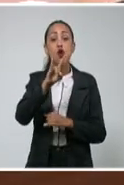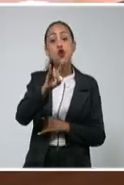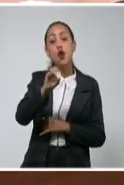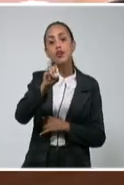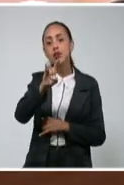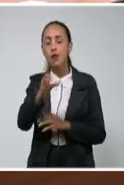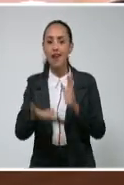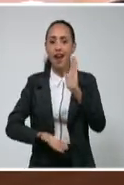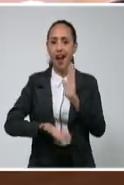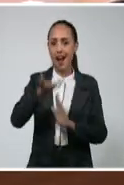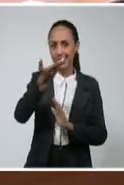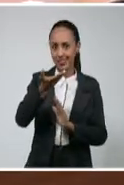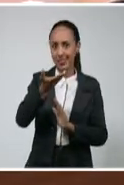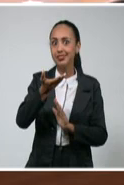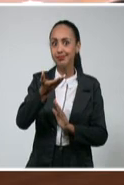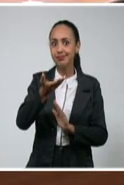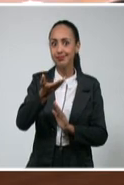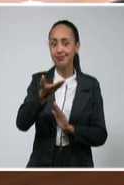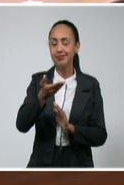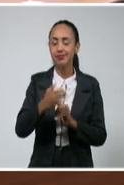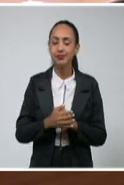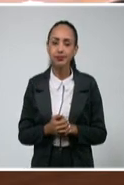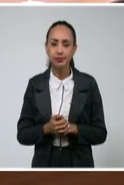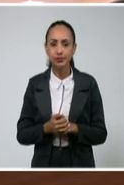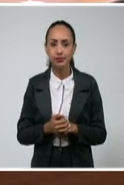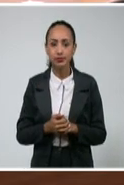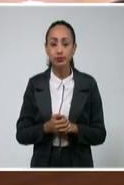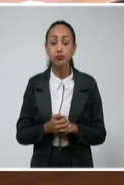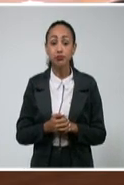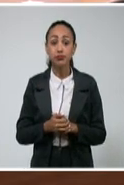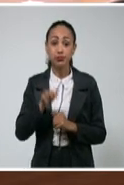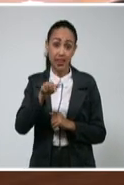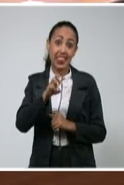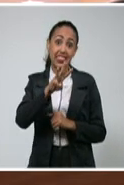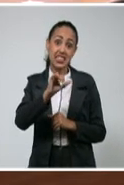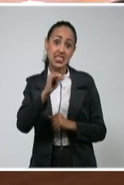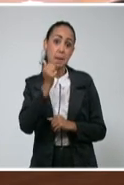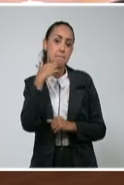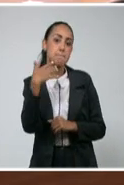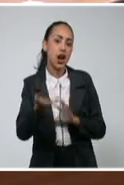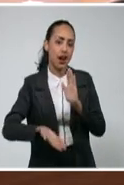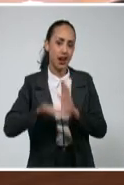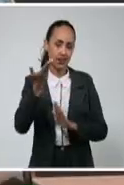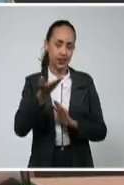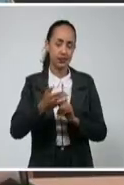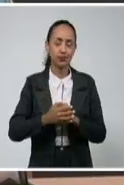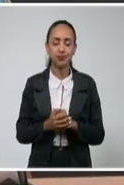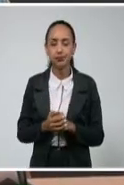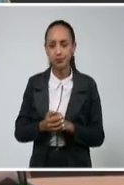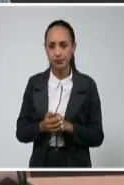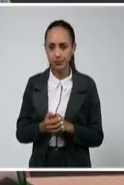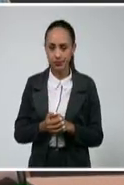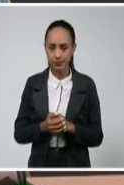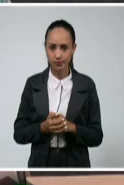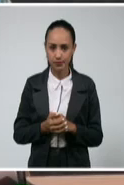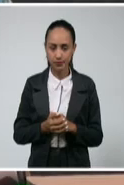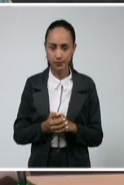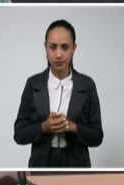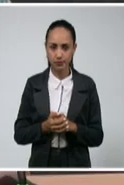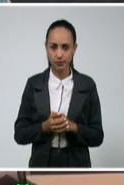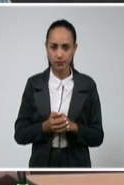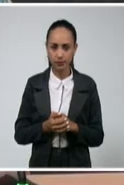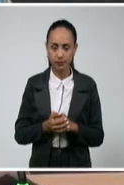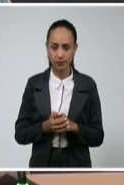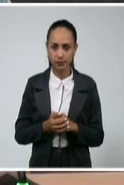fue un día elevado en altas, 36 más de lo que habíamos esperado, que eran 873. Este es un